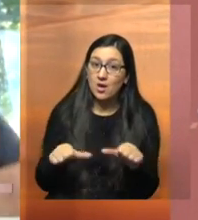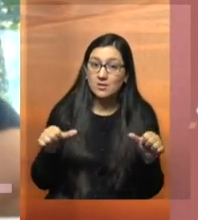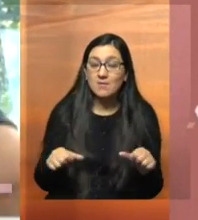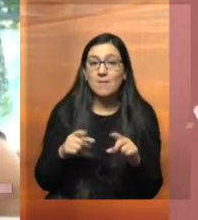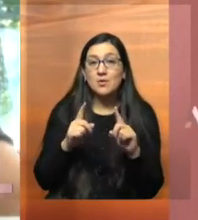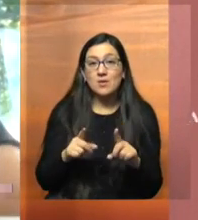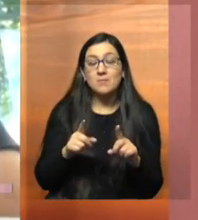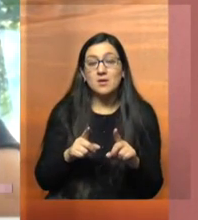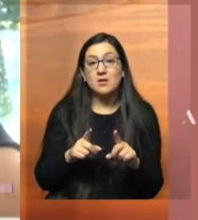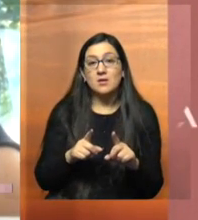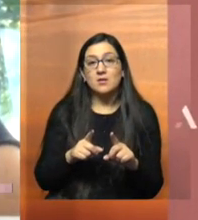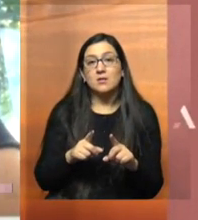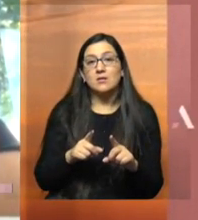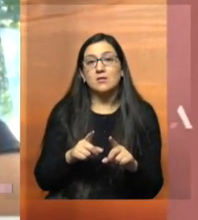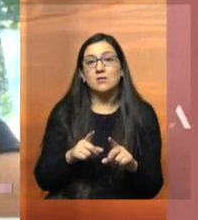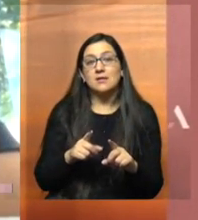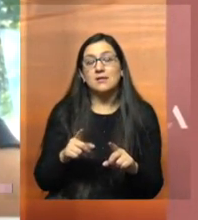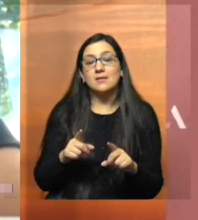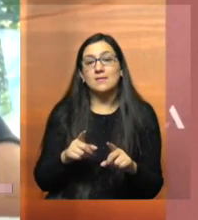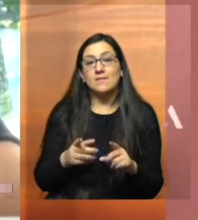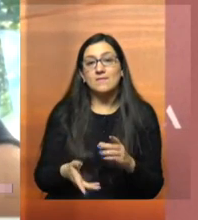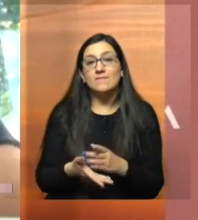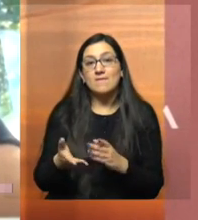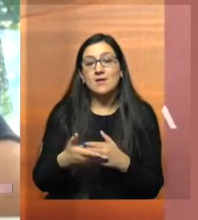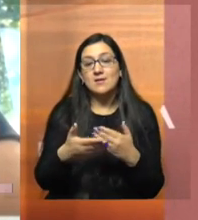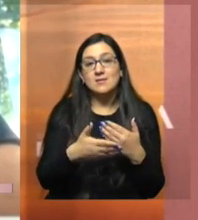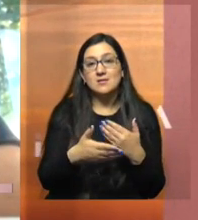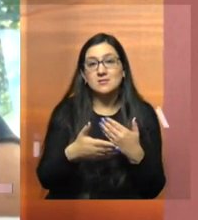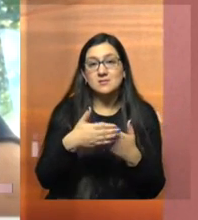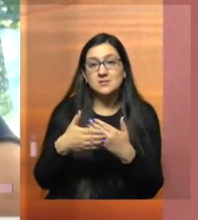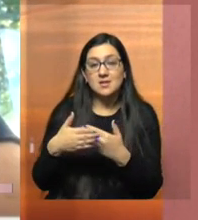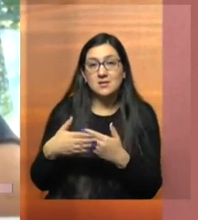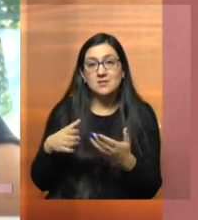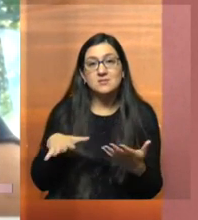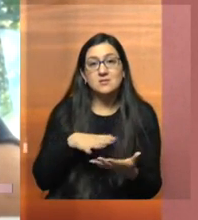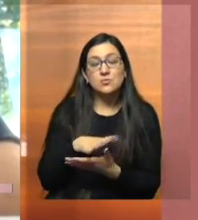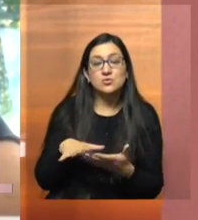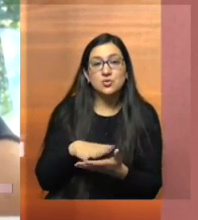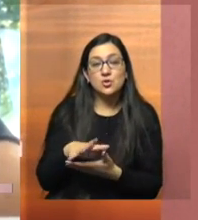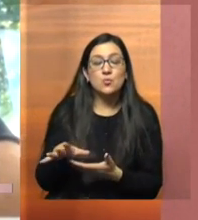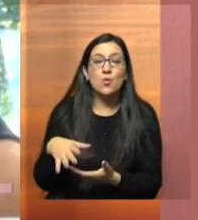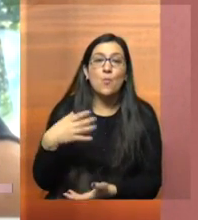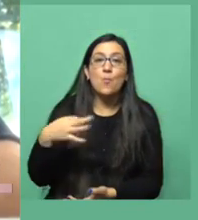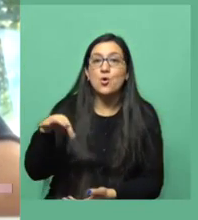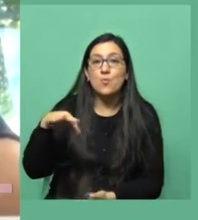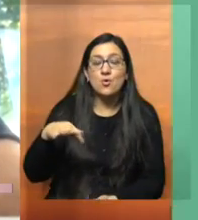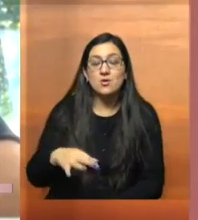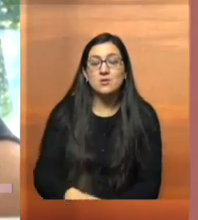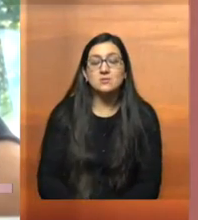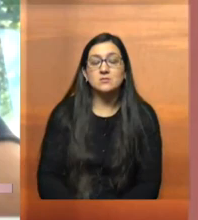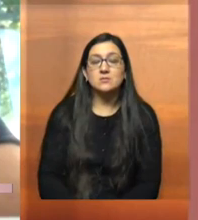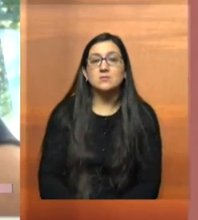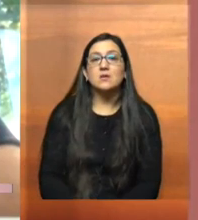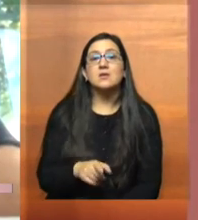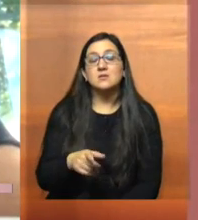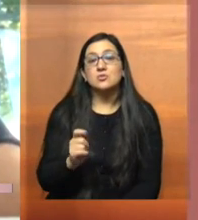una posición que tiende a estar cerca de situaciones monopólicas o duopólicas, y eso en última se